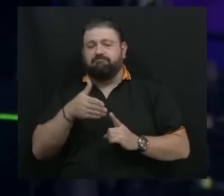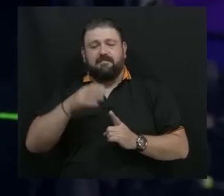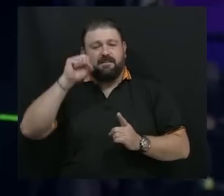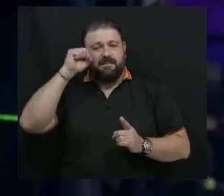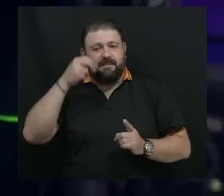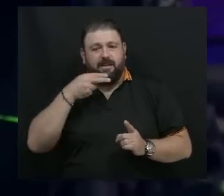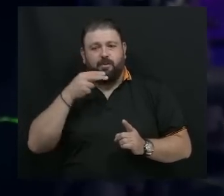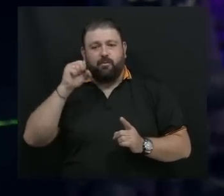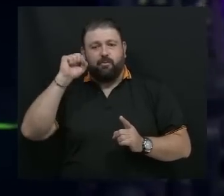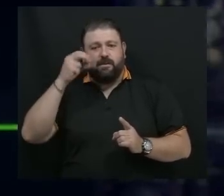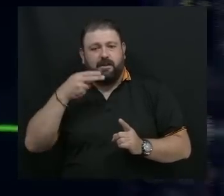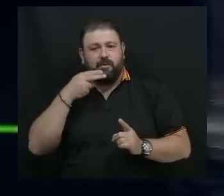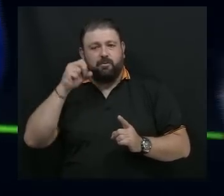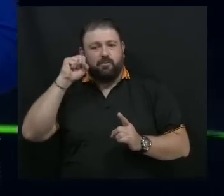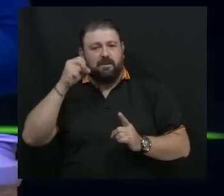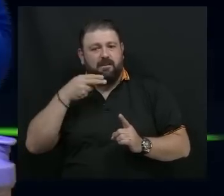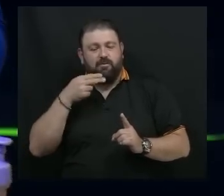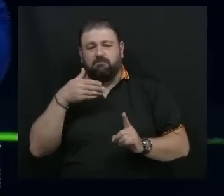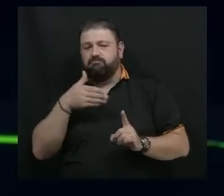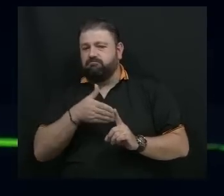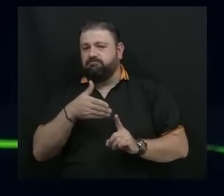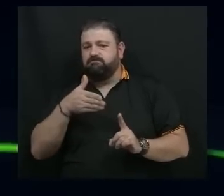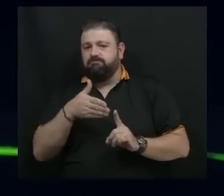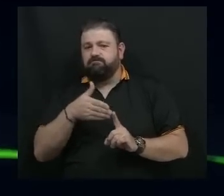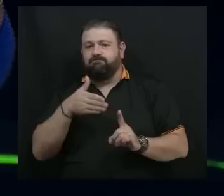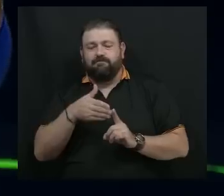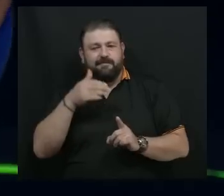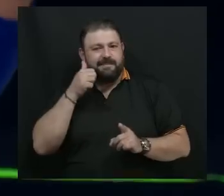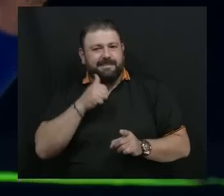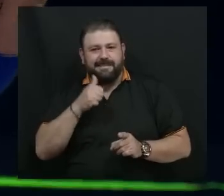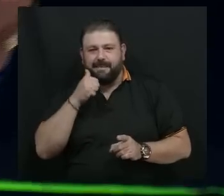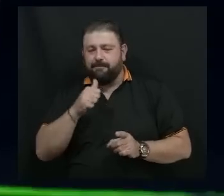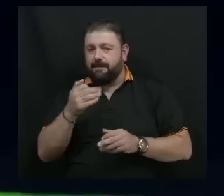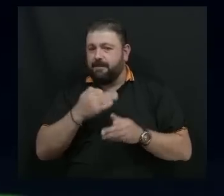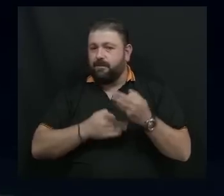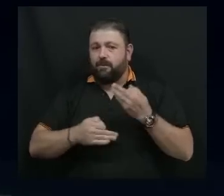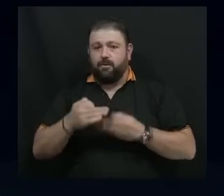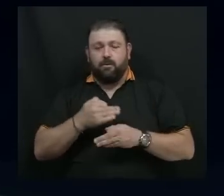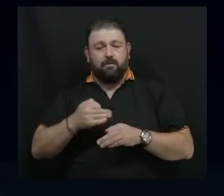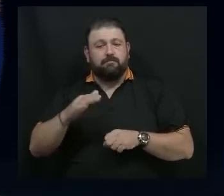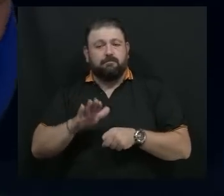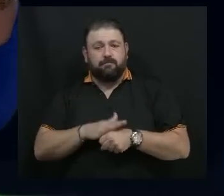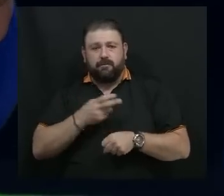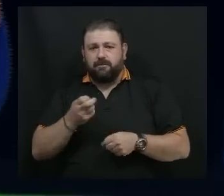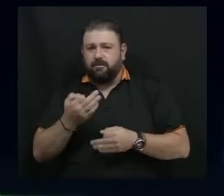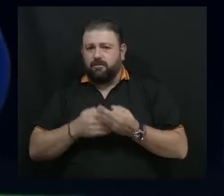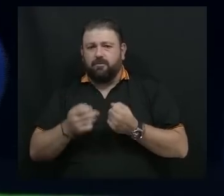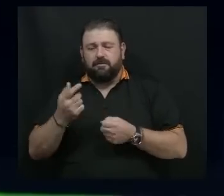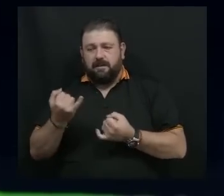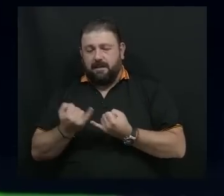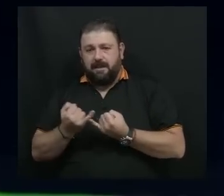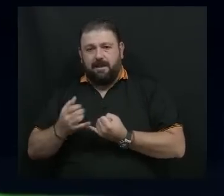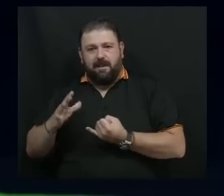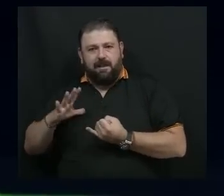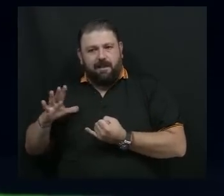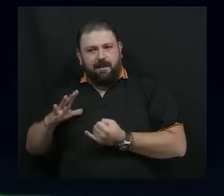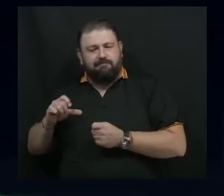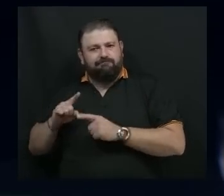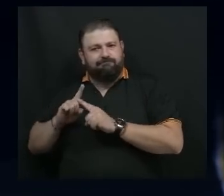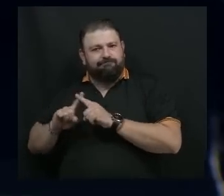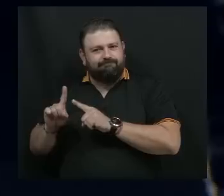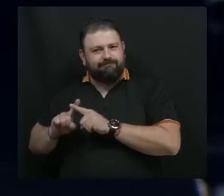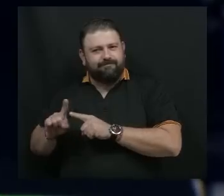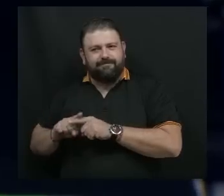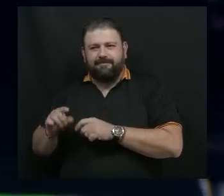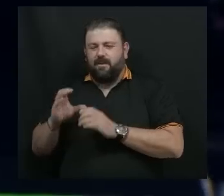producto. Tenemos una línea súper completa que tiene maquillaje, que tiene cuidado corporal, que tiene